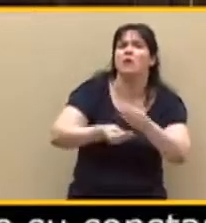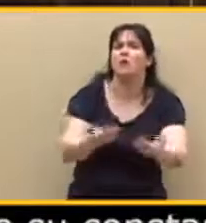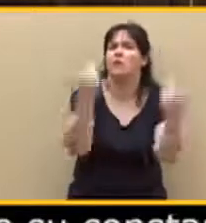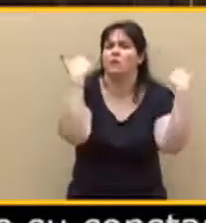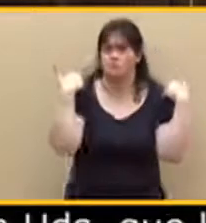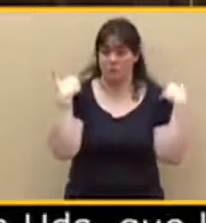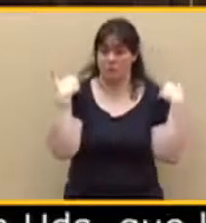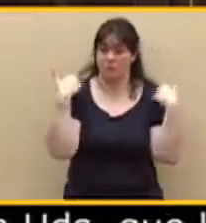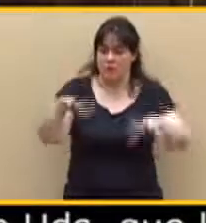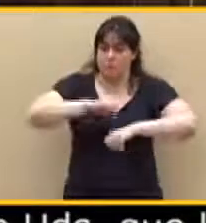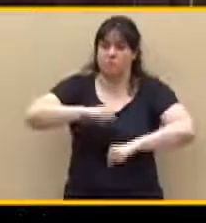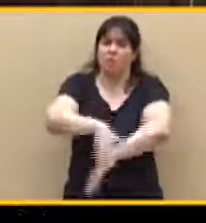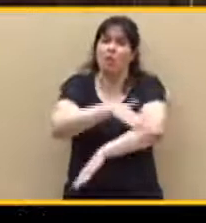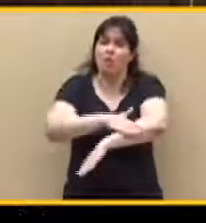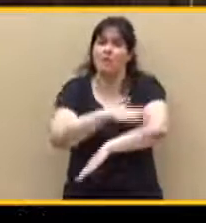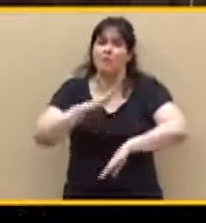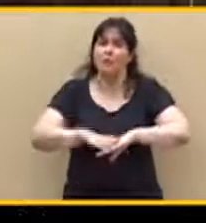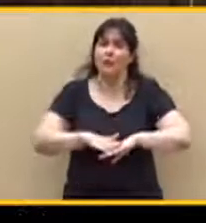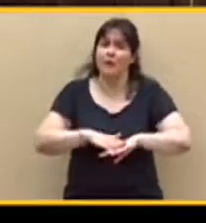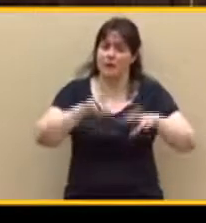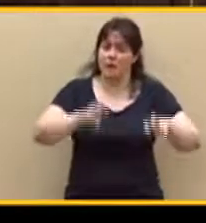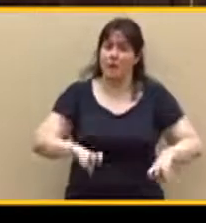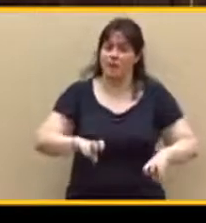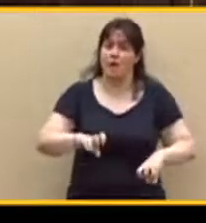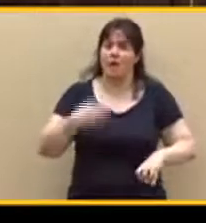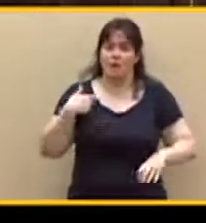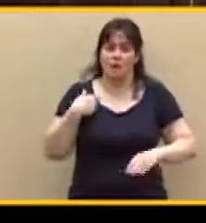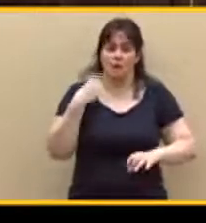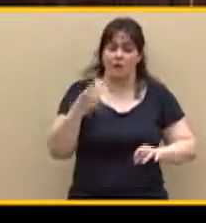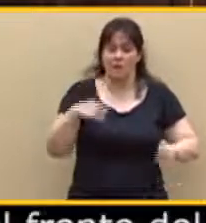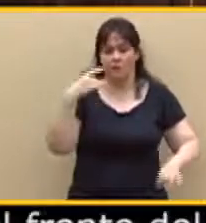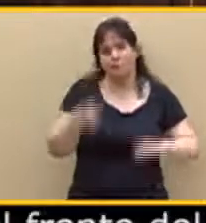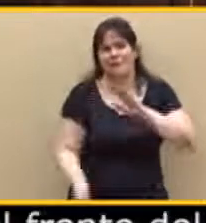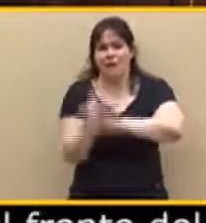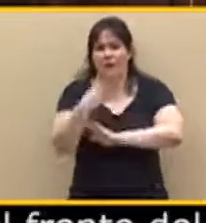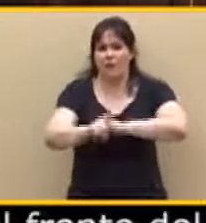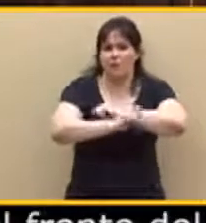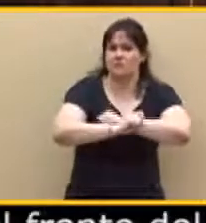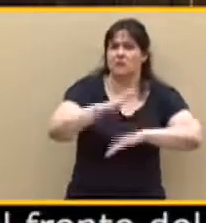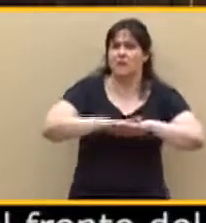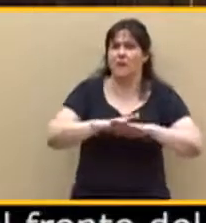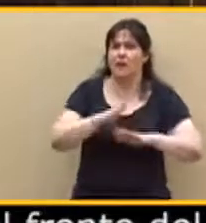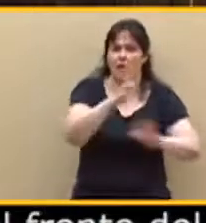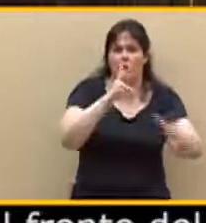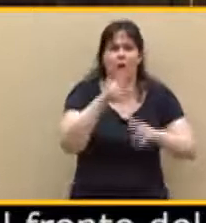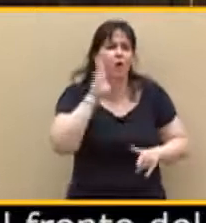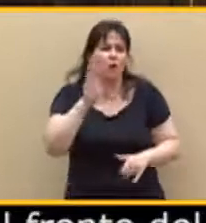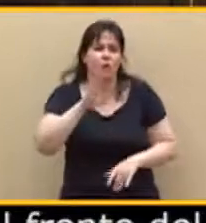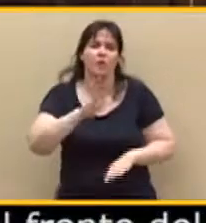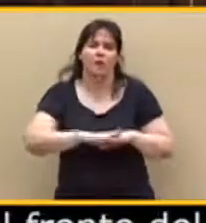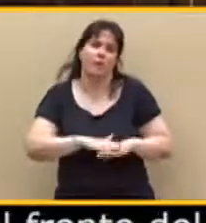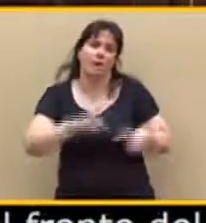del Gobierno para implementar y orquestar una estrategia para la corrupción y una estrategia para la impunidad. Y